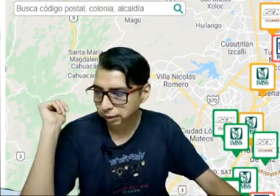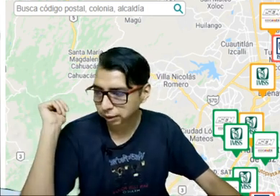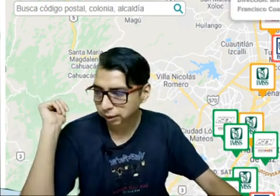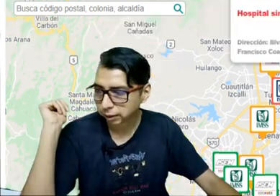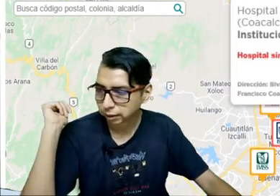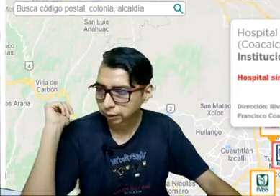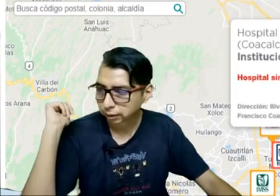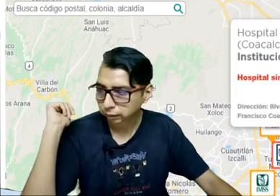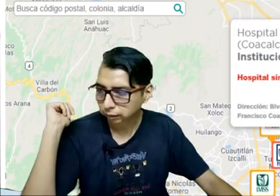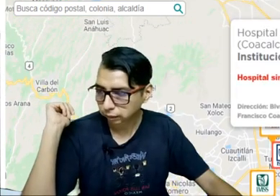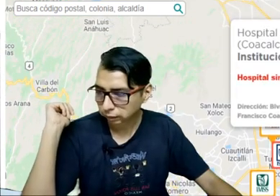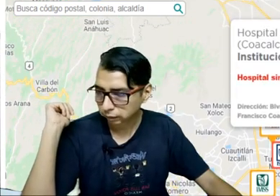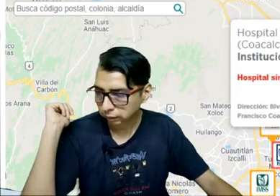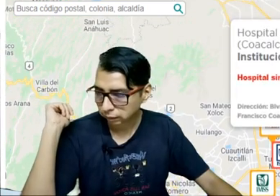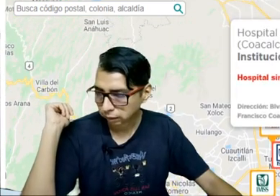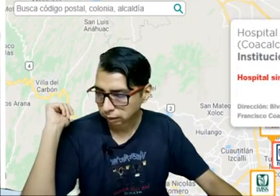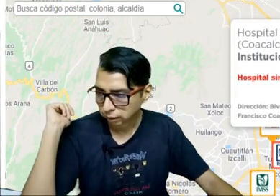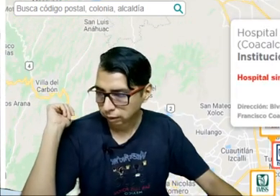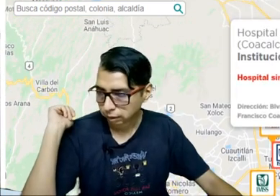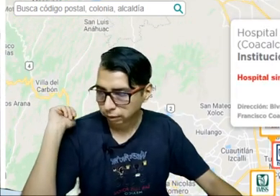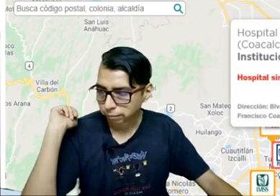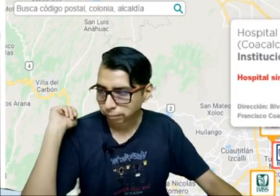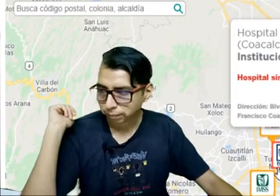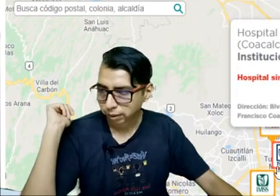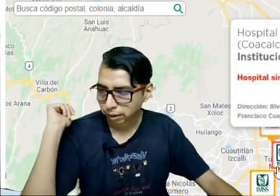entrar